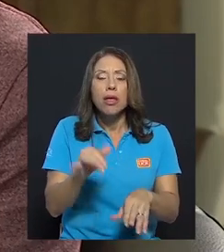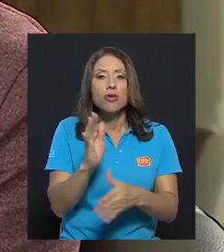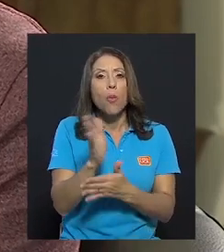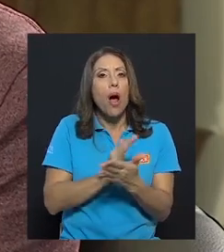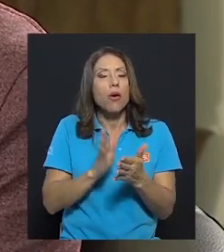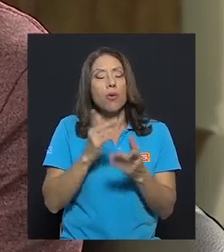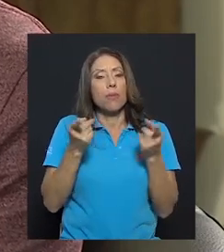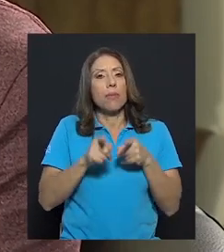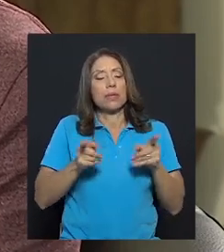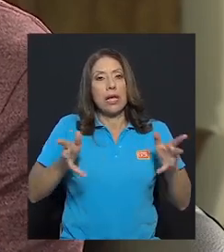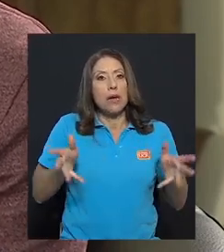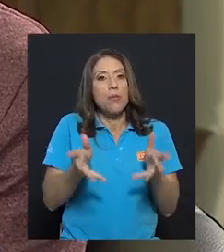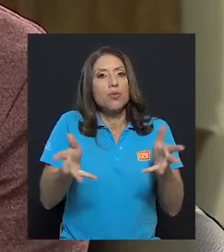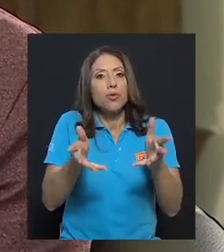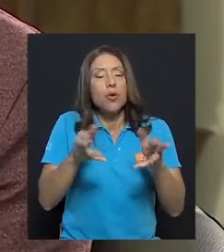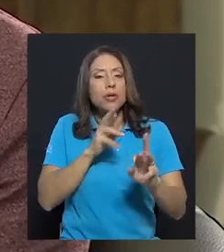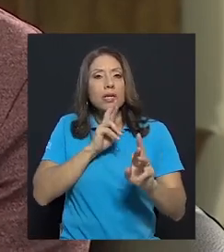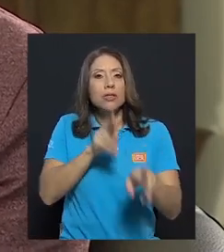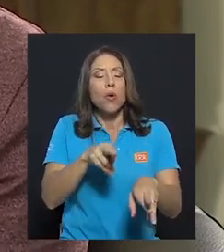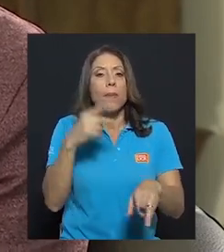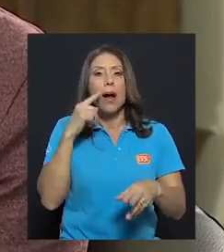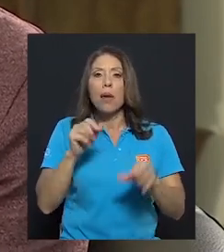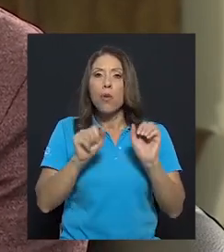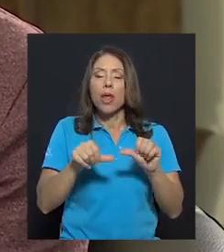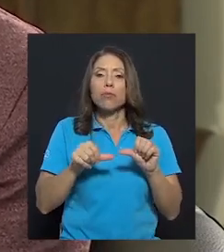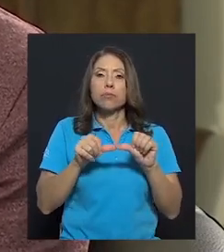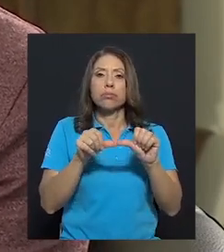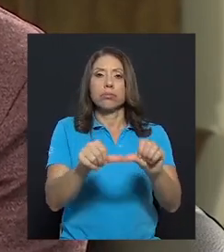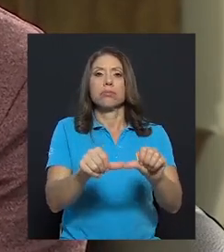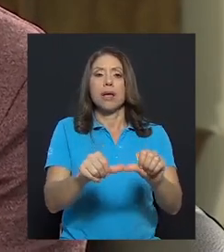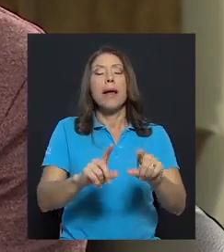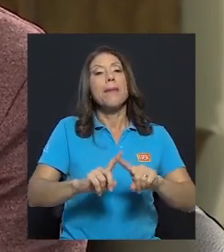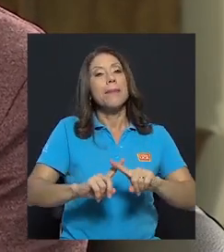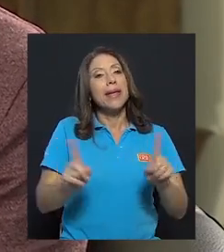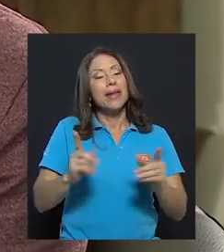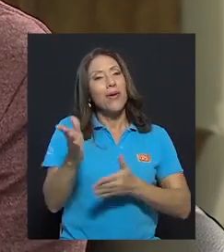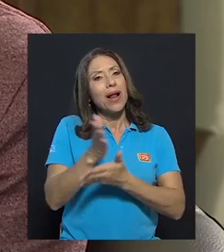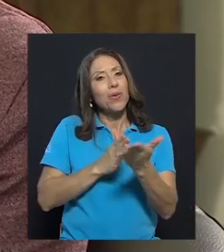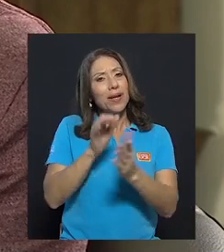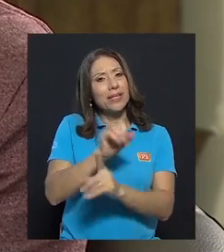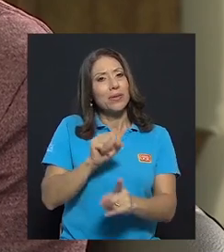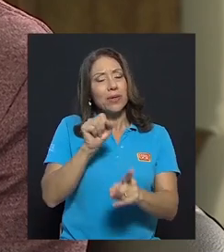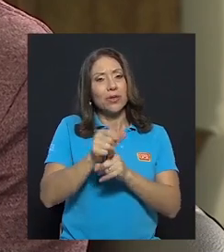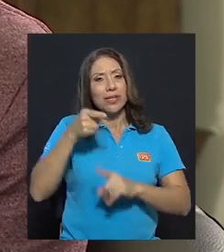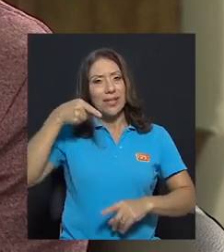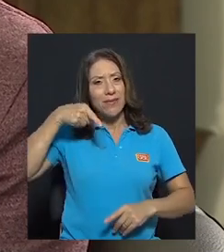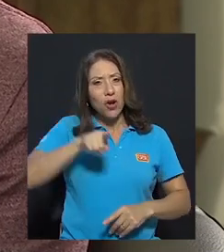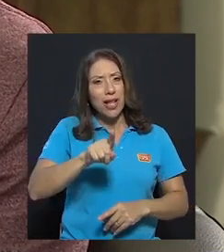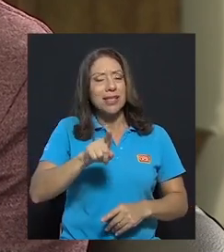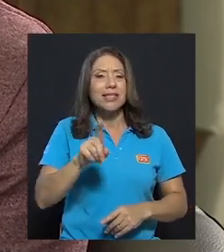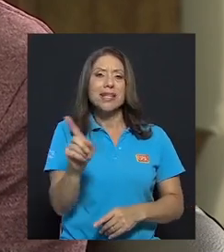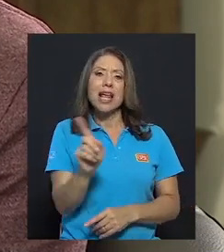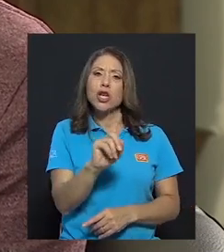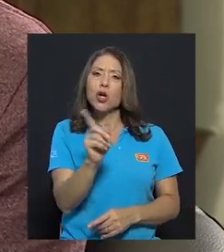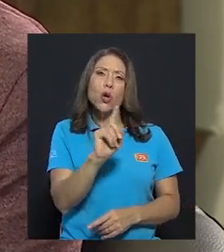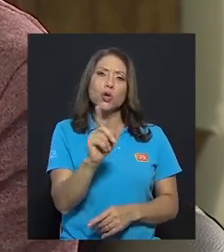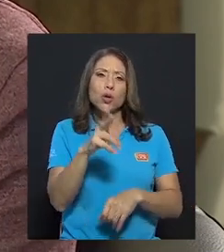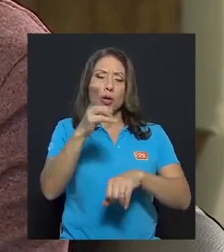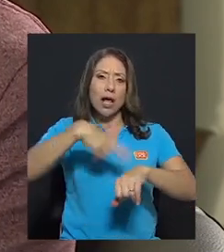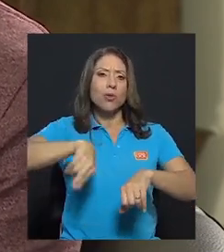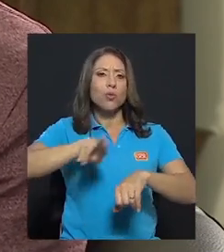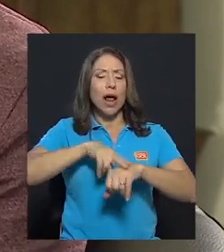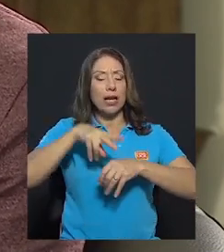impulso-reacción por una situación de supervivencia. Sin embargo, hay cosas de violencia que no son, digamos, tal